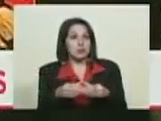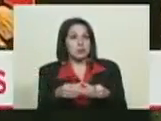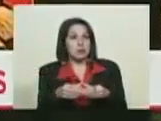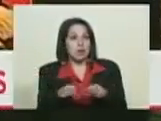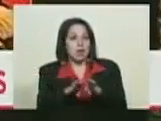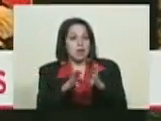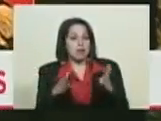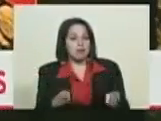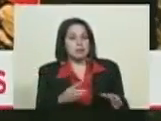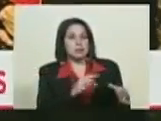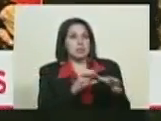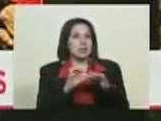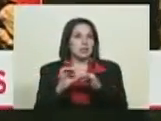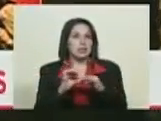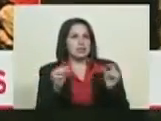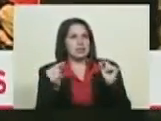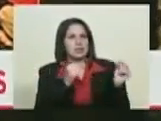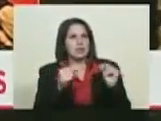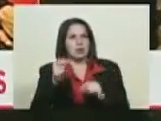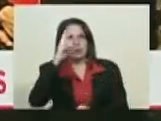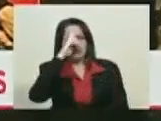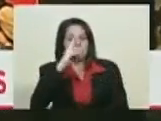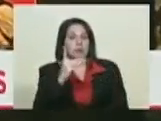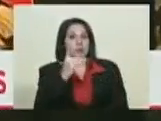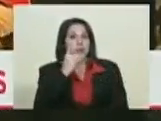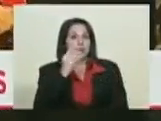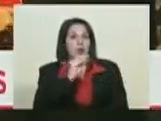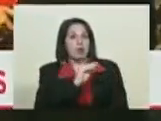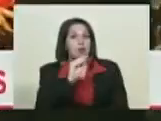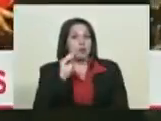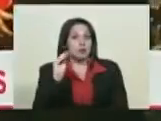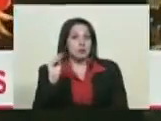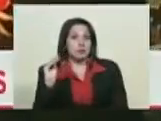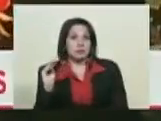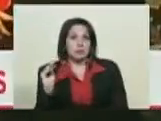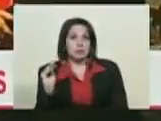de diálogo en República Dominicana. Y quiero anunciar